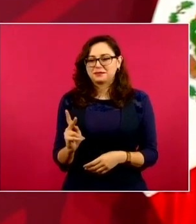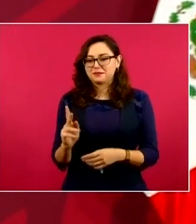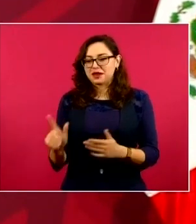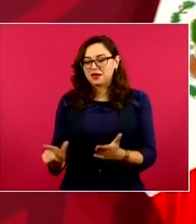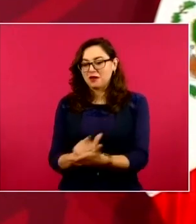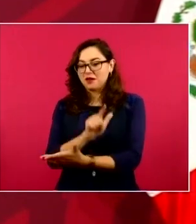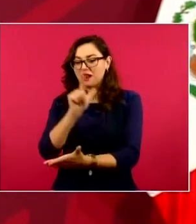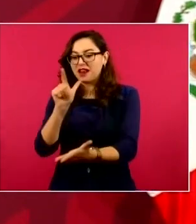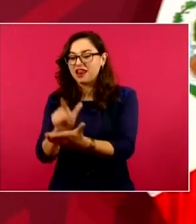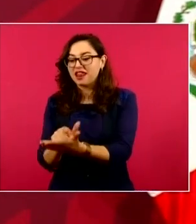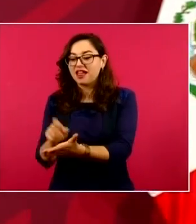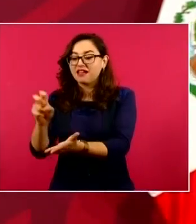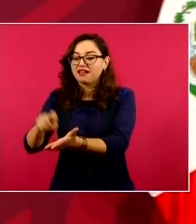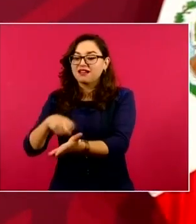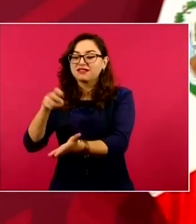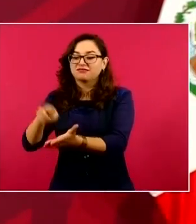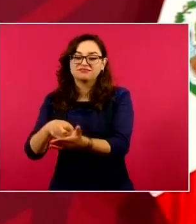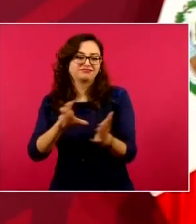una chicanada, ¿no?